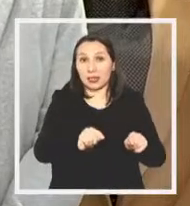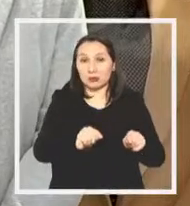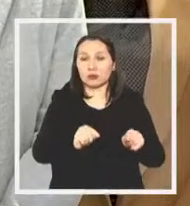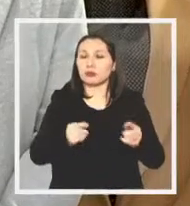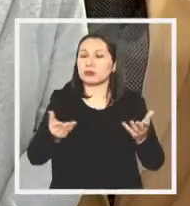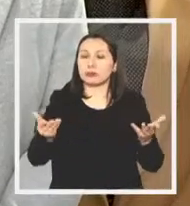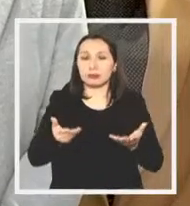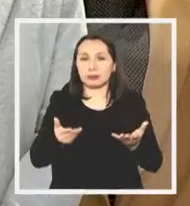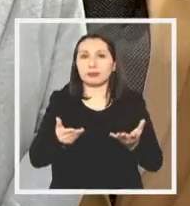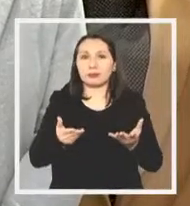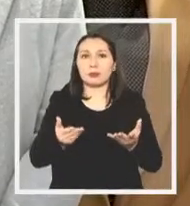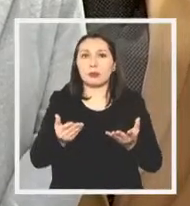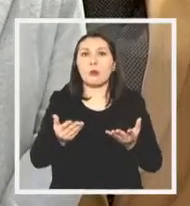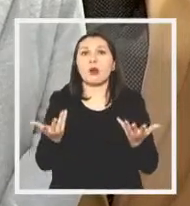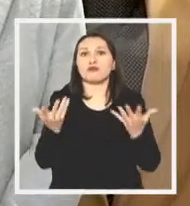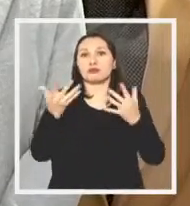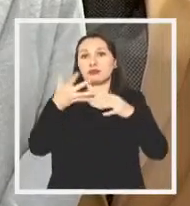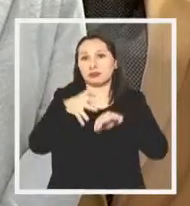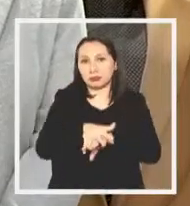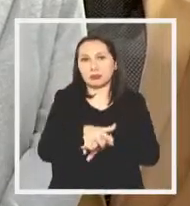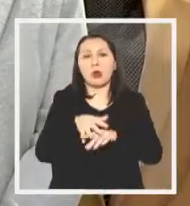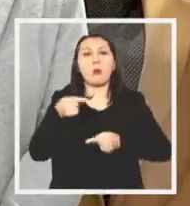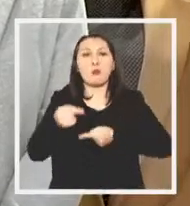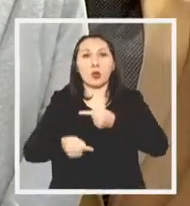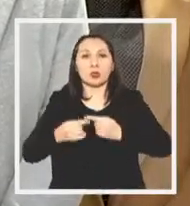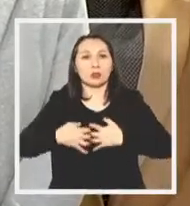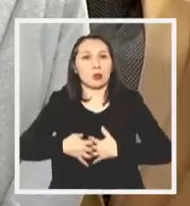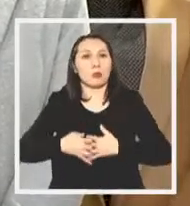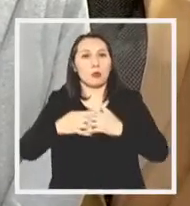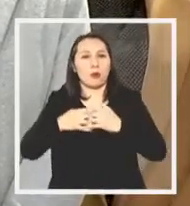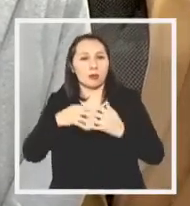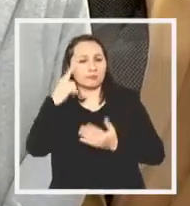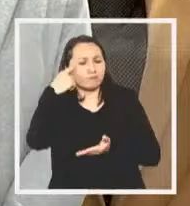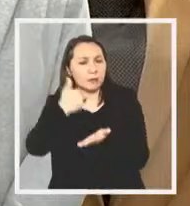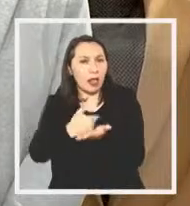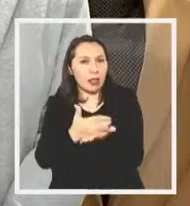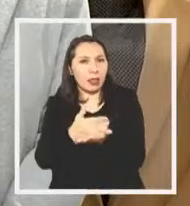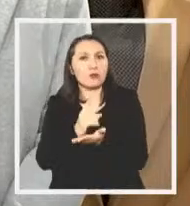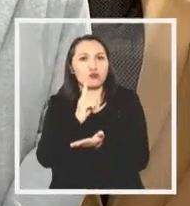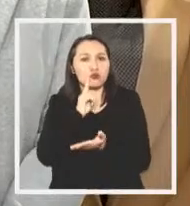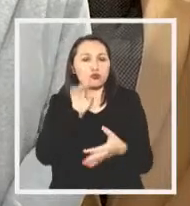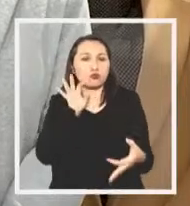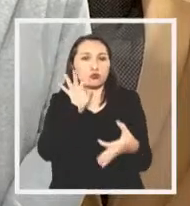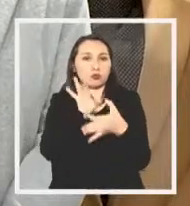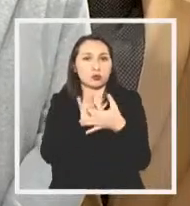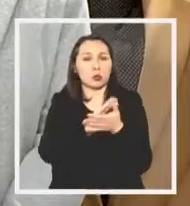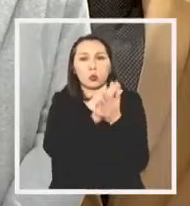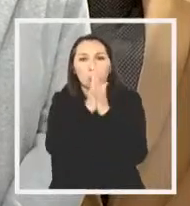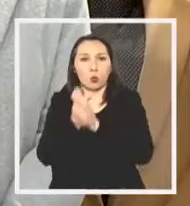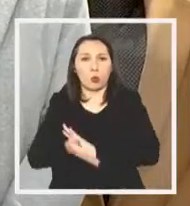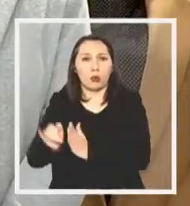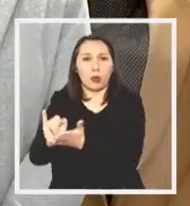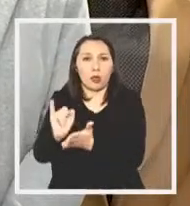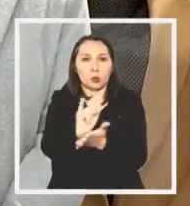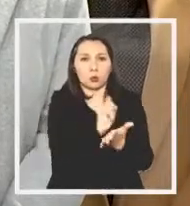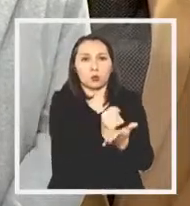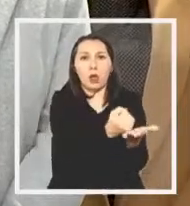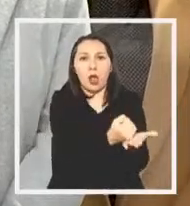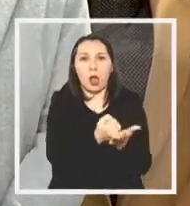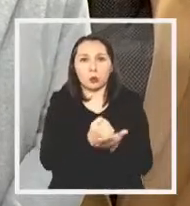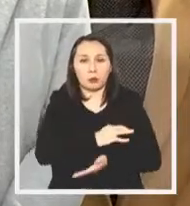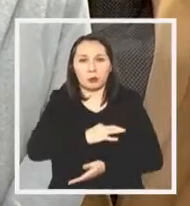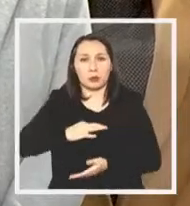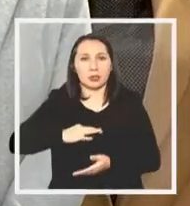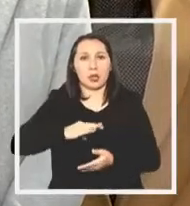a integrarse a todo un proceso de fortalecimiento estratégico que tenemos en nuestra vinculación con todas las instituciones colaboradoras